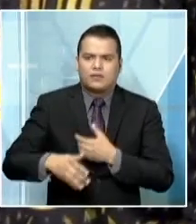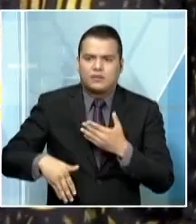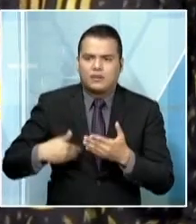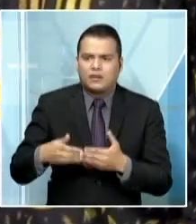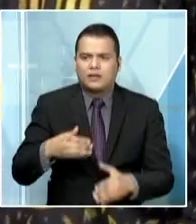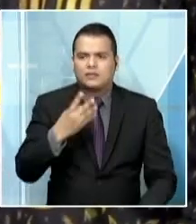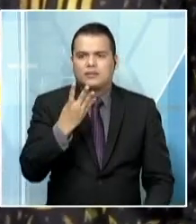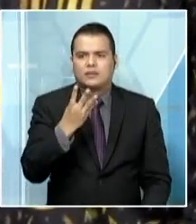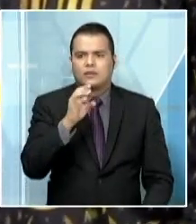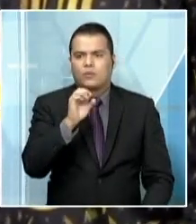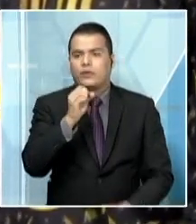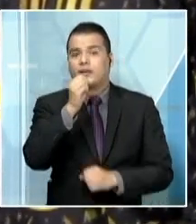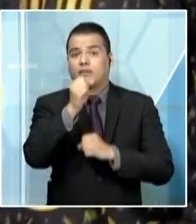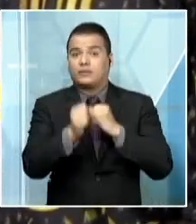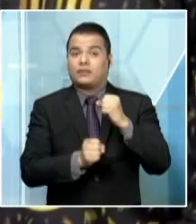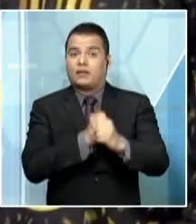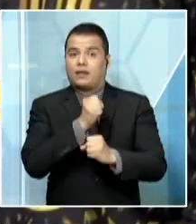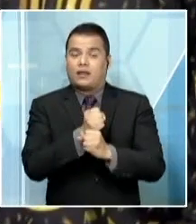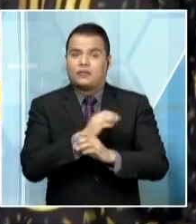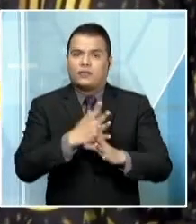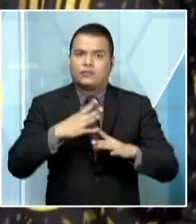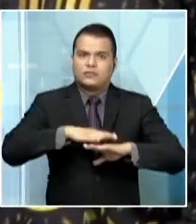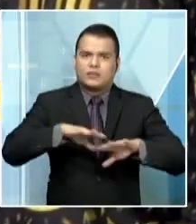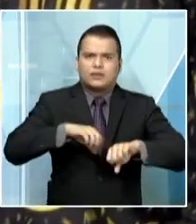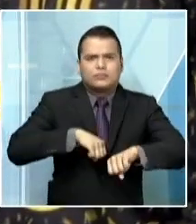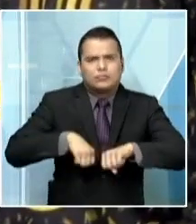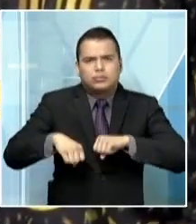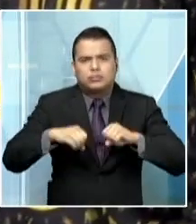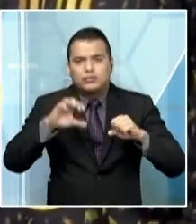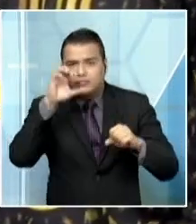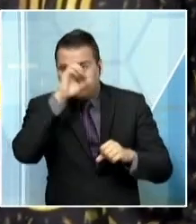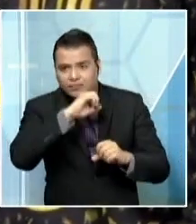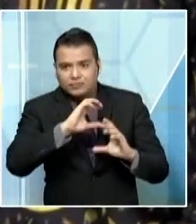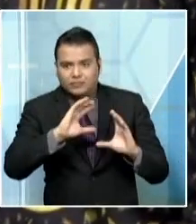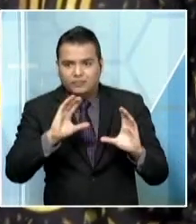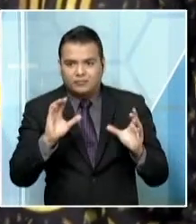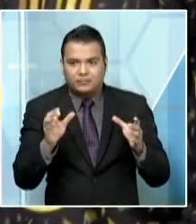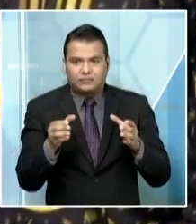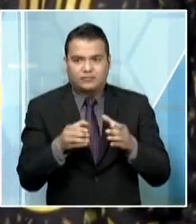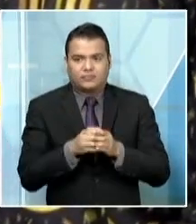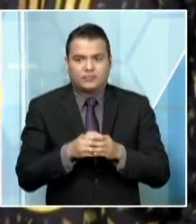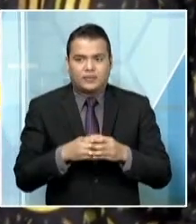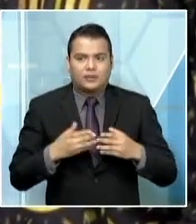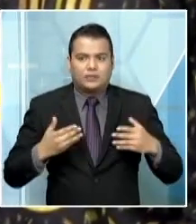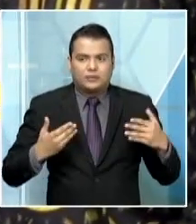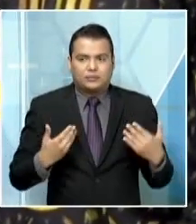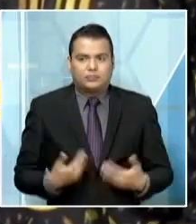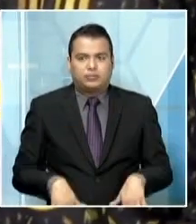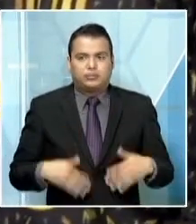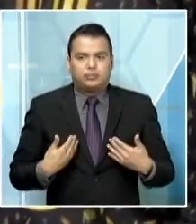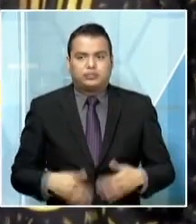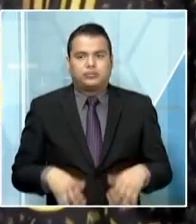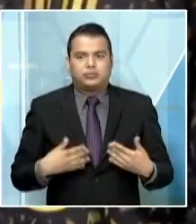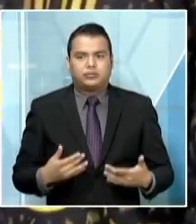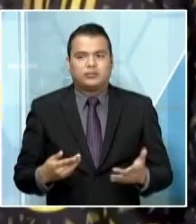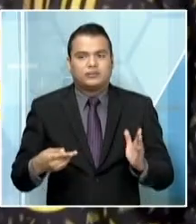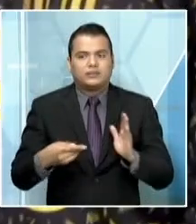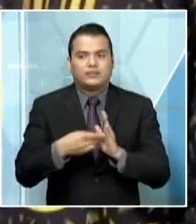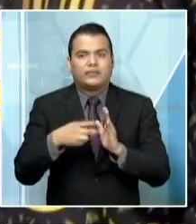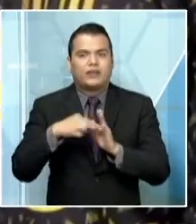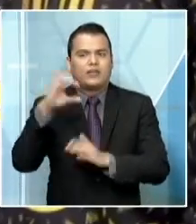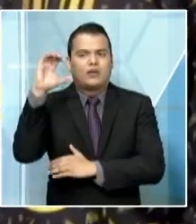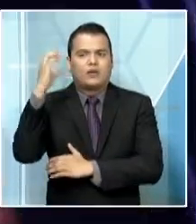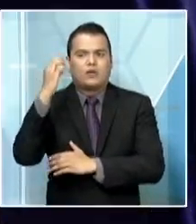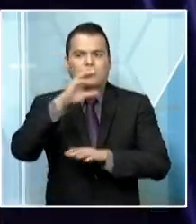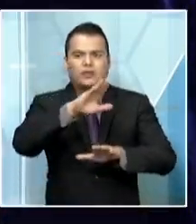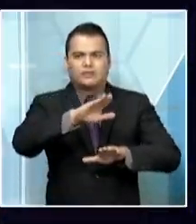Con esto se ratifica que Grupo Niche es la representación de Colombia en el